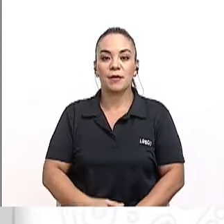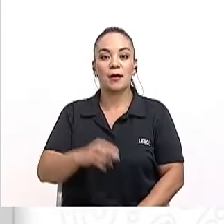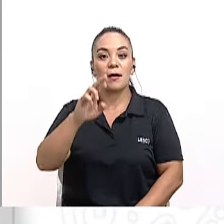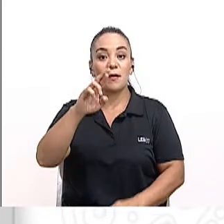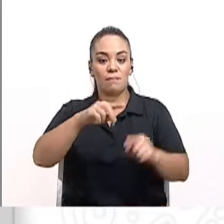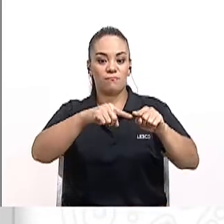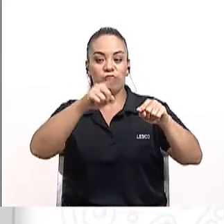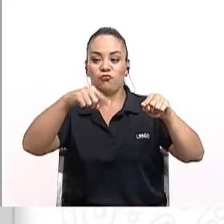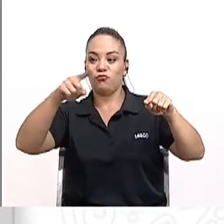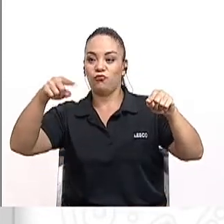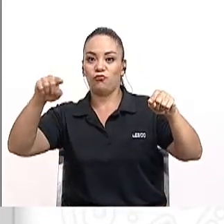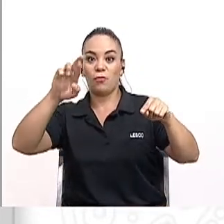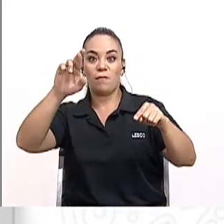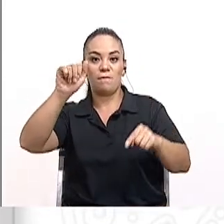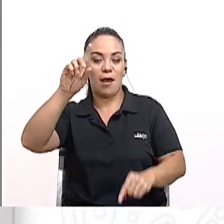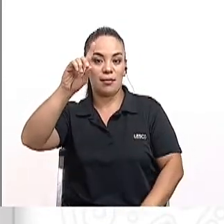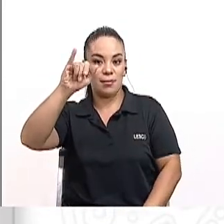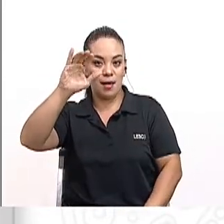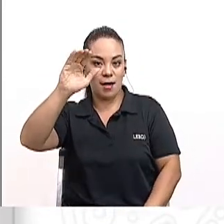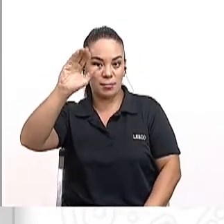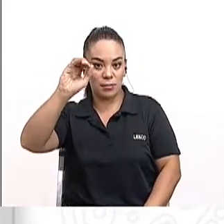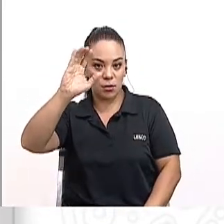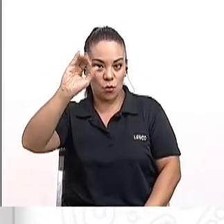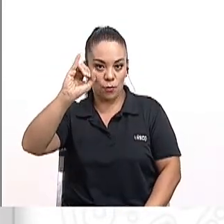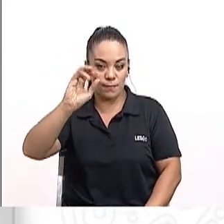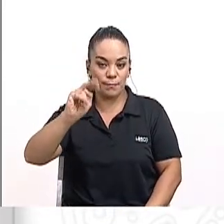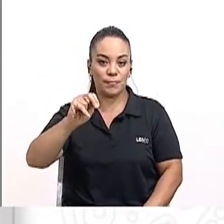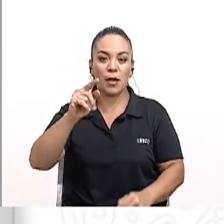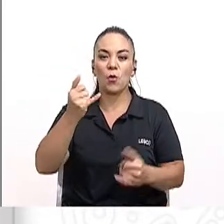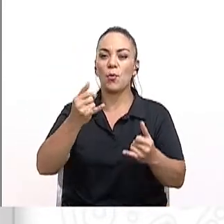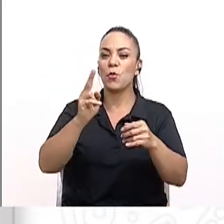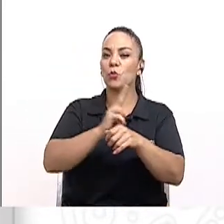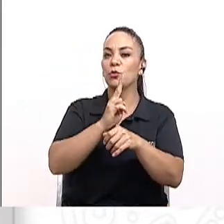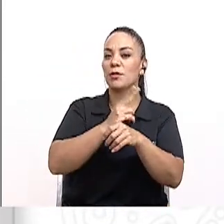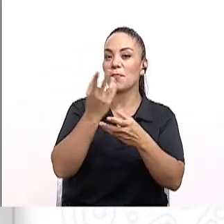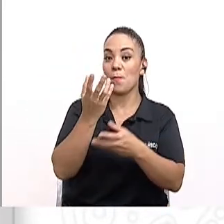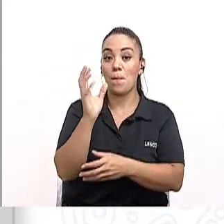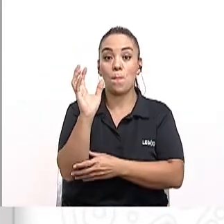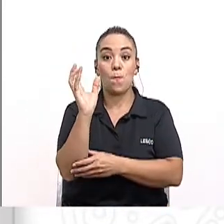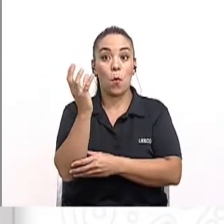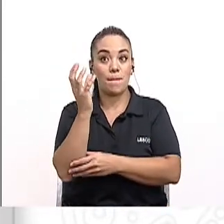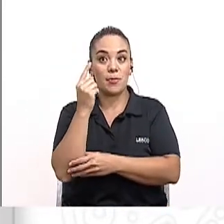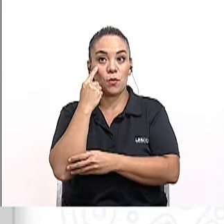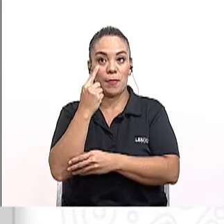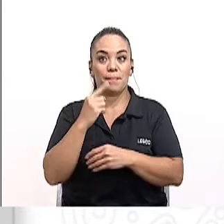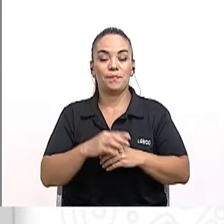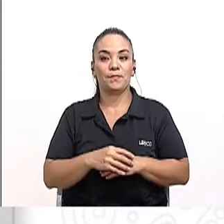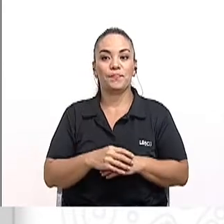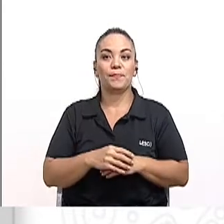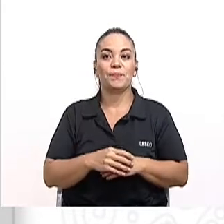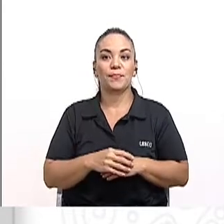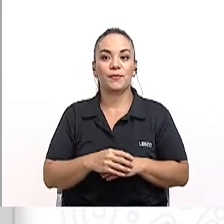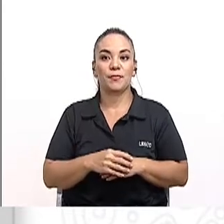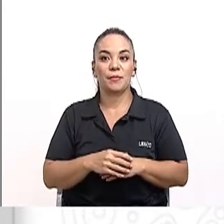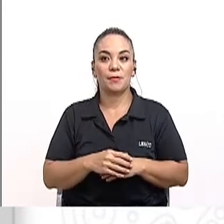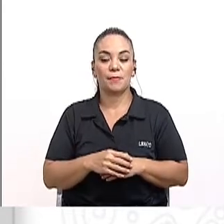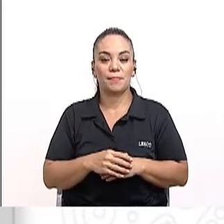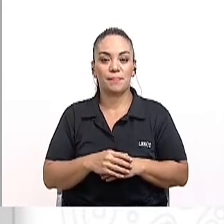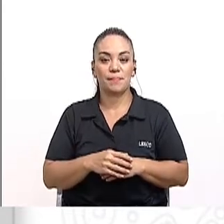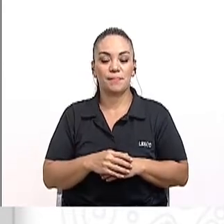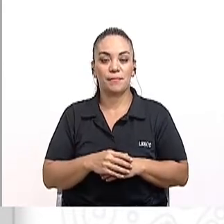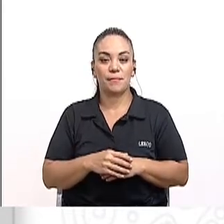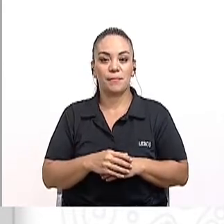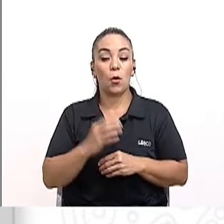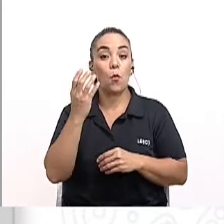radiación. En este caso, pues voy a utilizar un bombillo de tungsteno, que una vez que